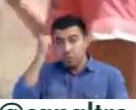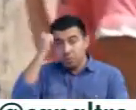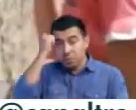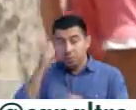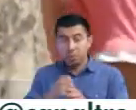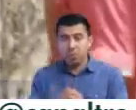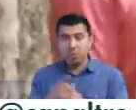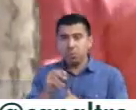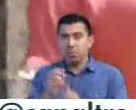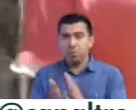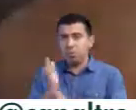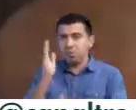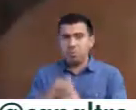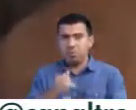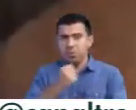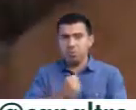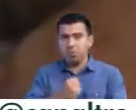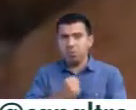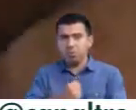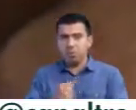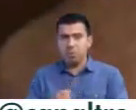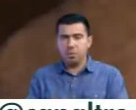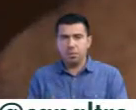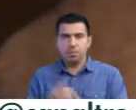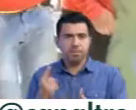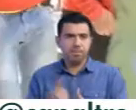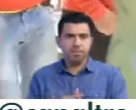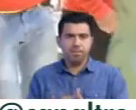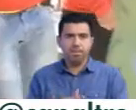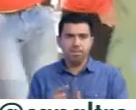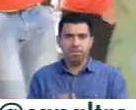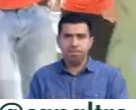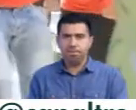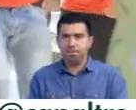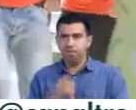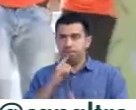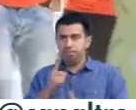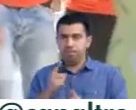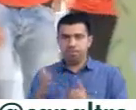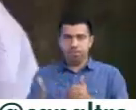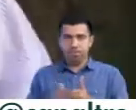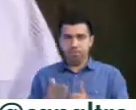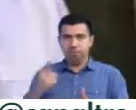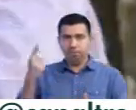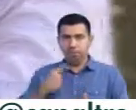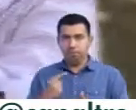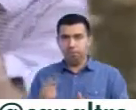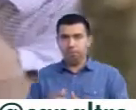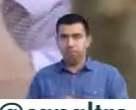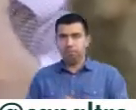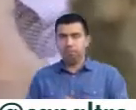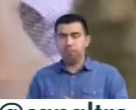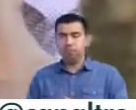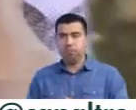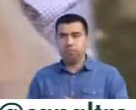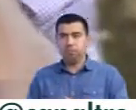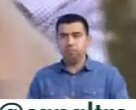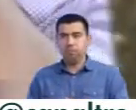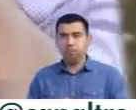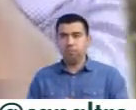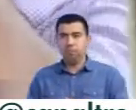van a irse a sus sitios de trabajo entonces nos autorizaron conformar tres bancos